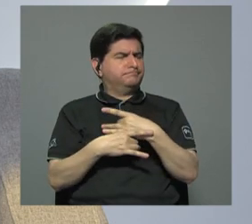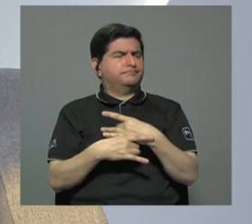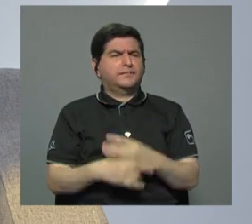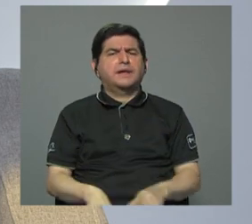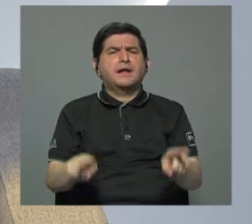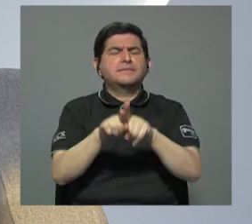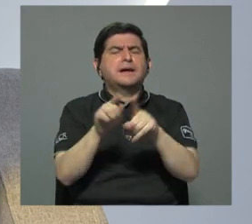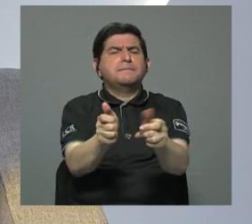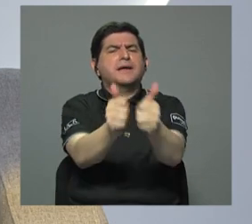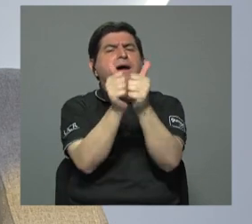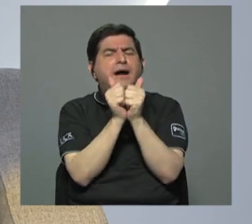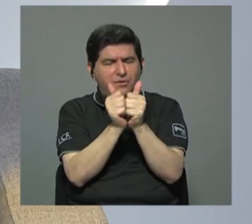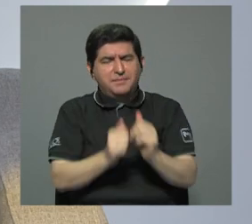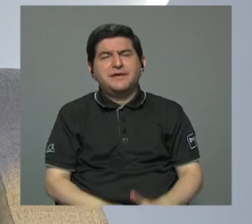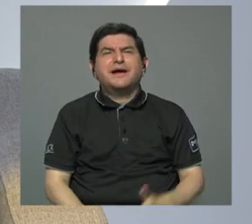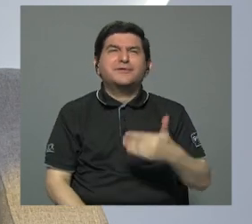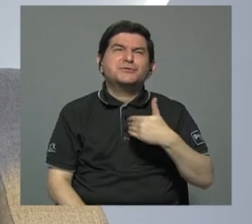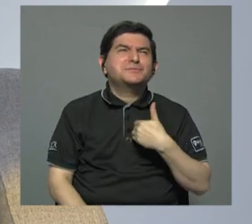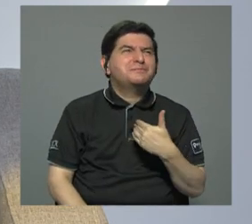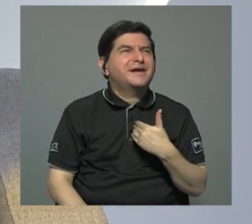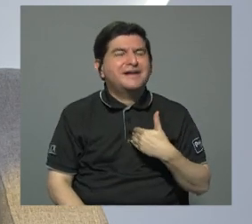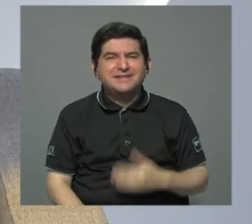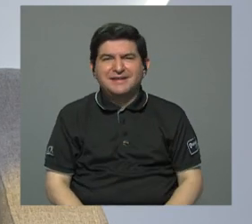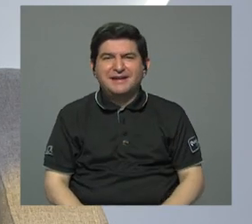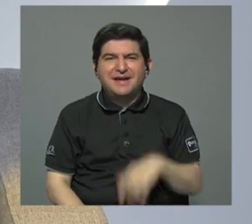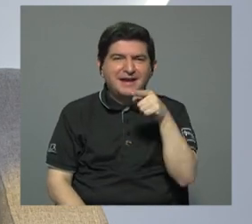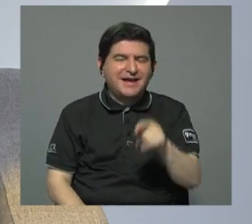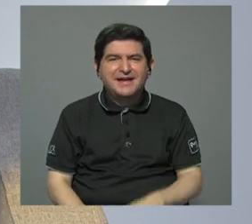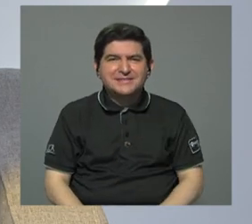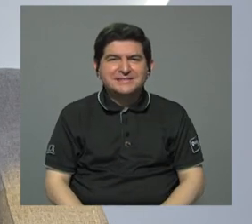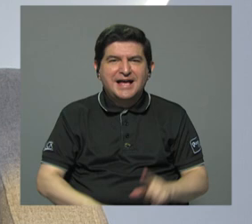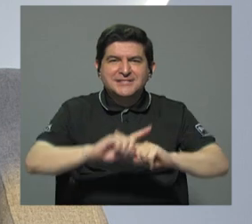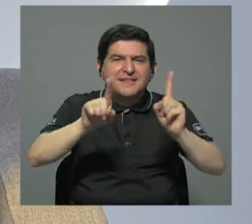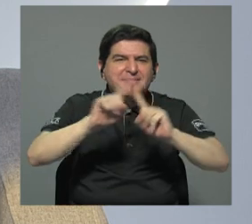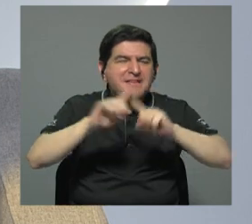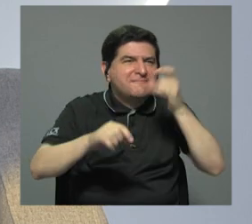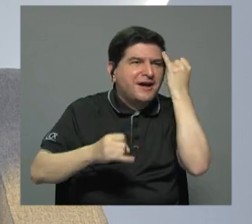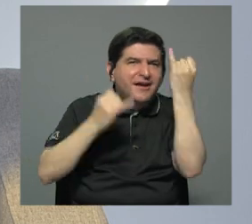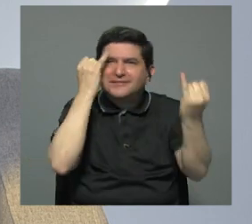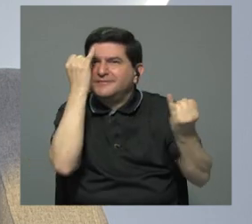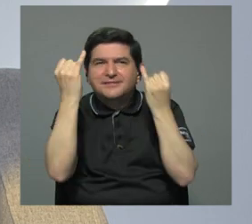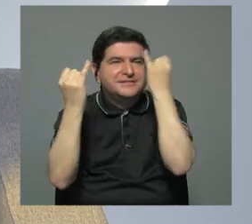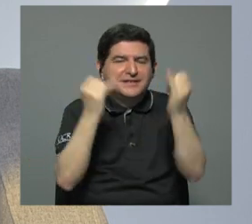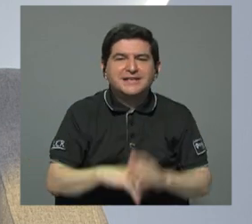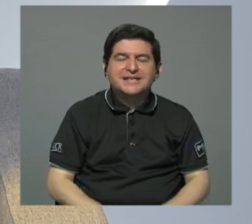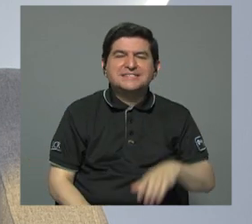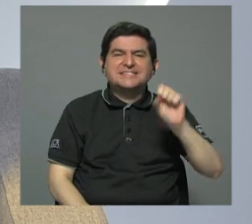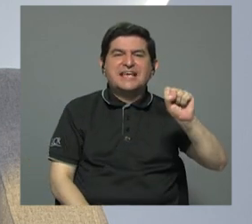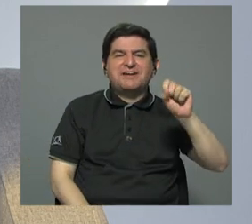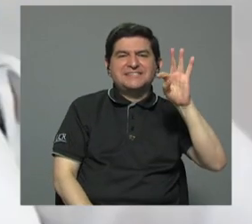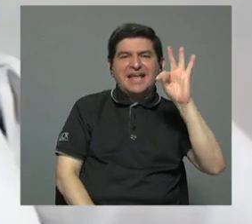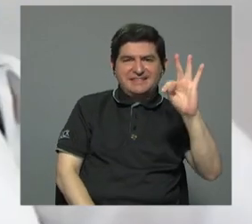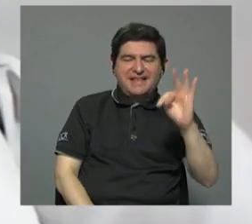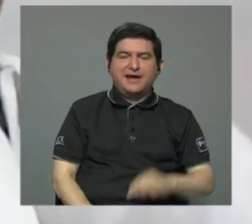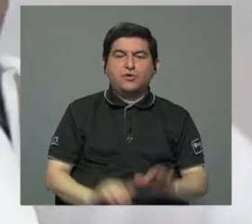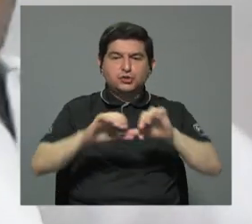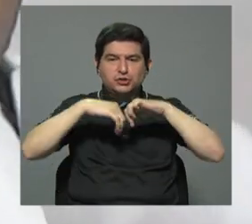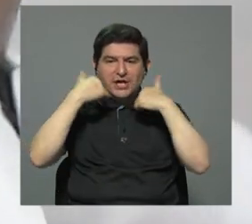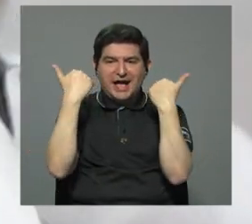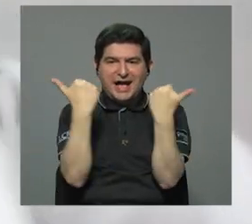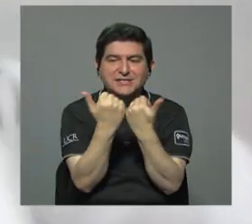a acompañar para tener esa confrontación de ideas, don Sebastián Trejos, de la